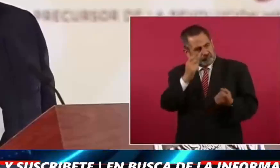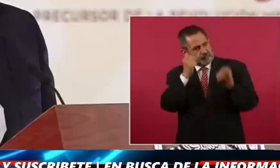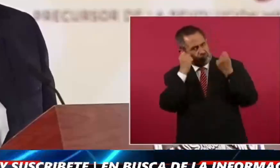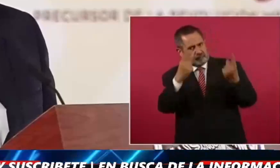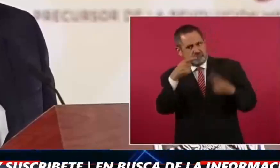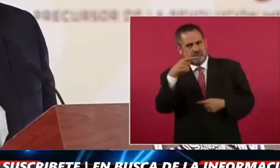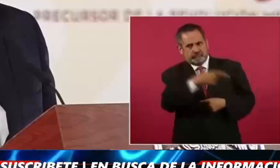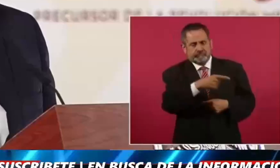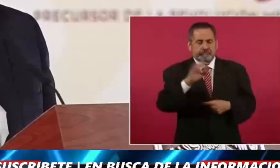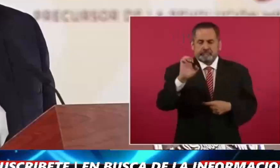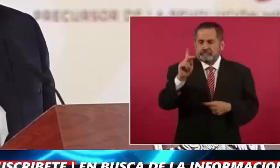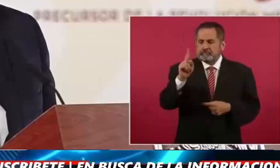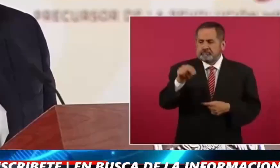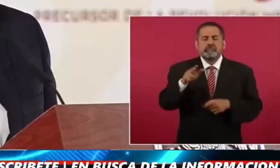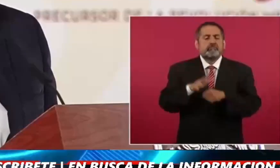Peña Nieto?